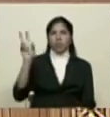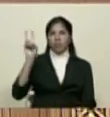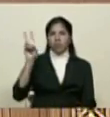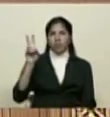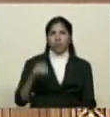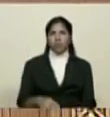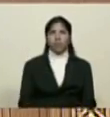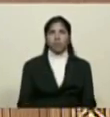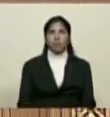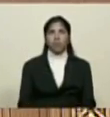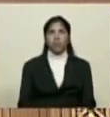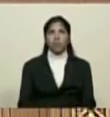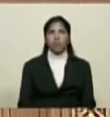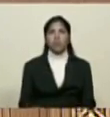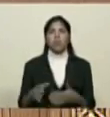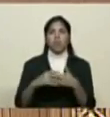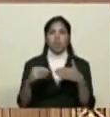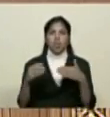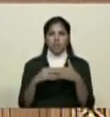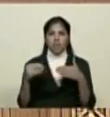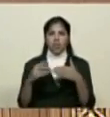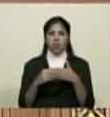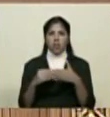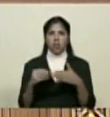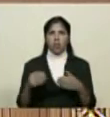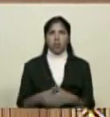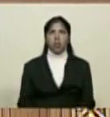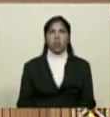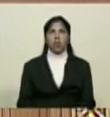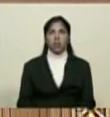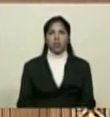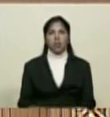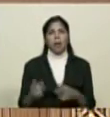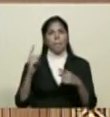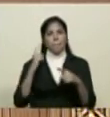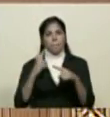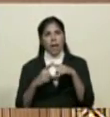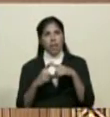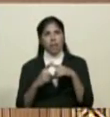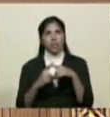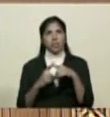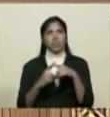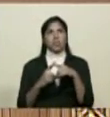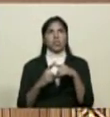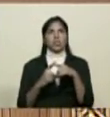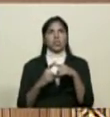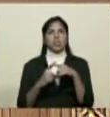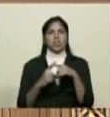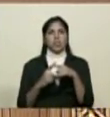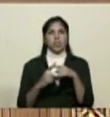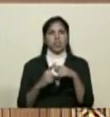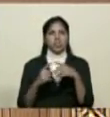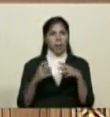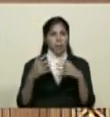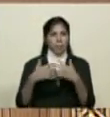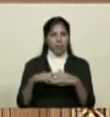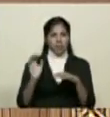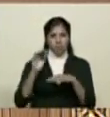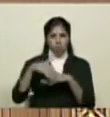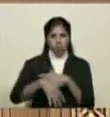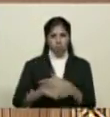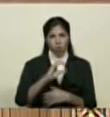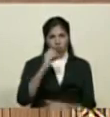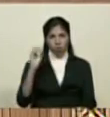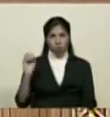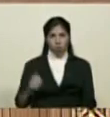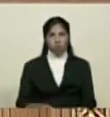casos, Cadivi y Sincoex, y en la faja petrolífera Orinoco, a la cual me voy a referir luego.